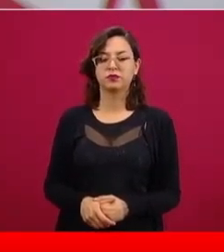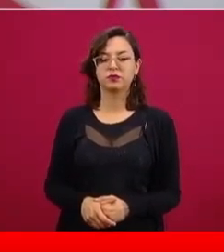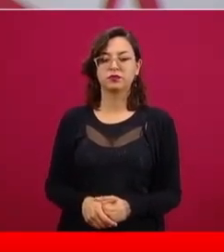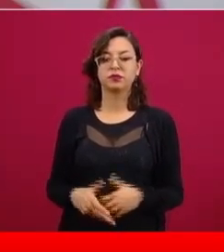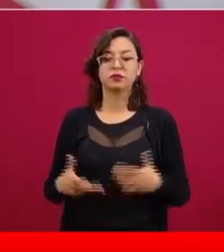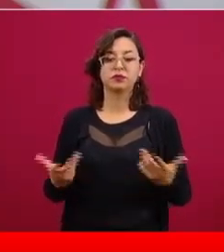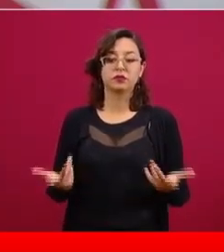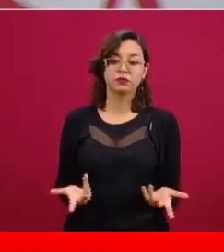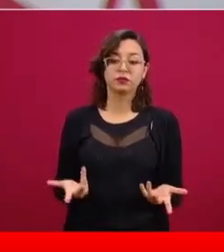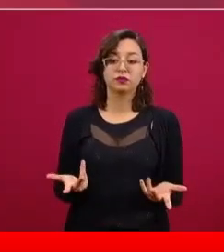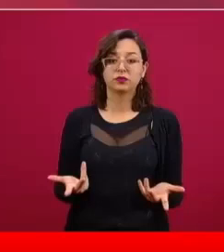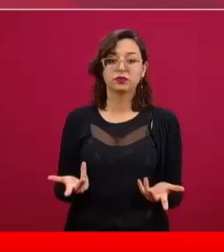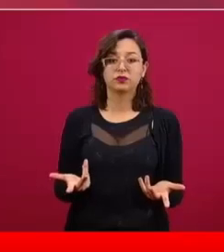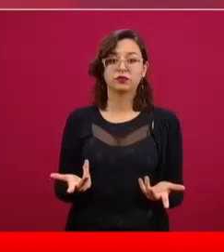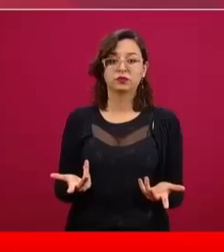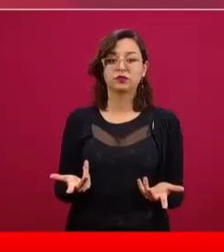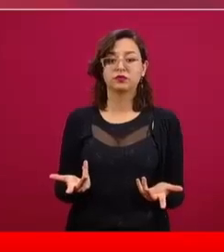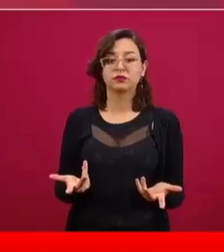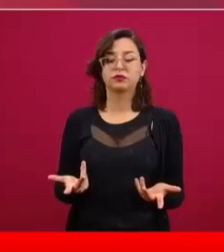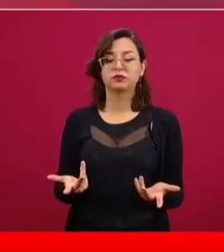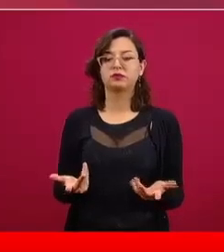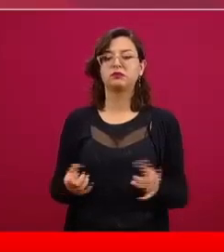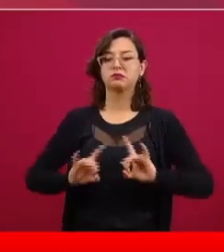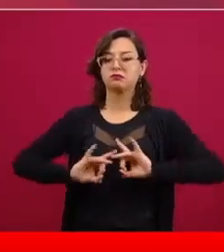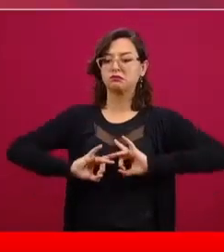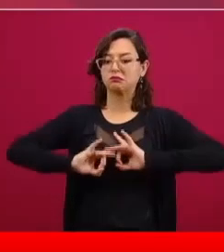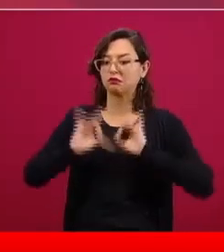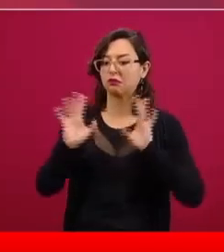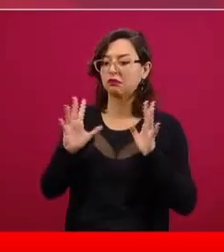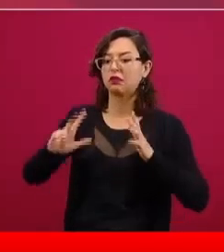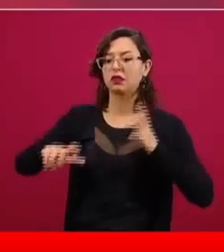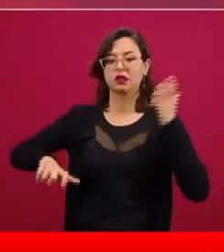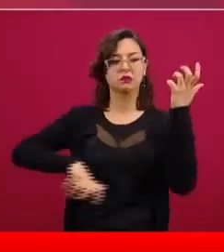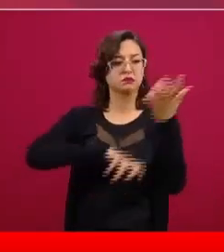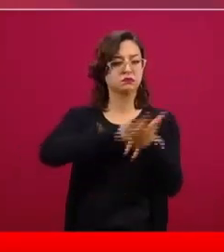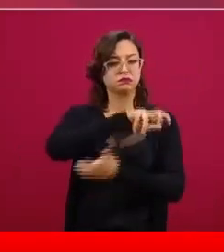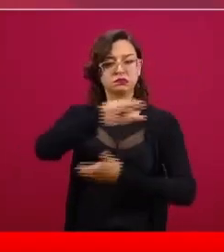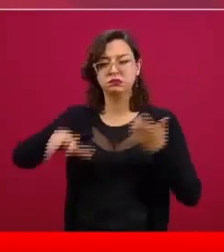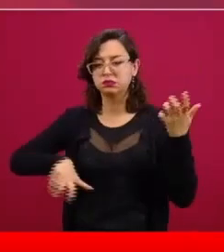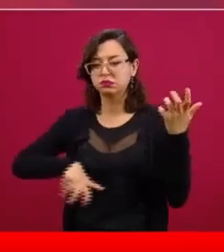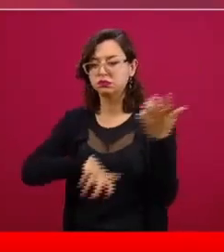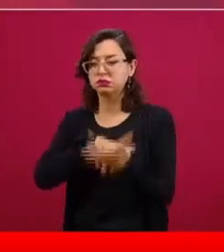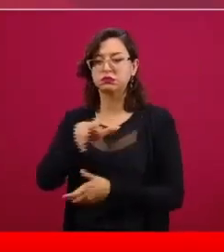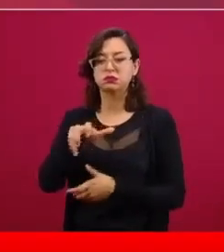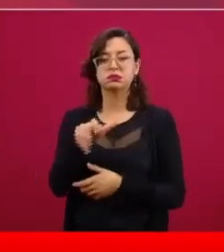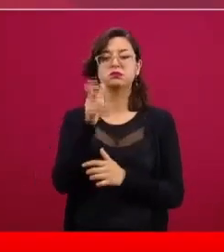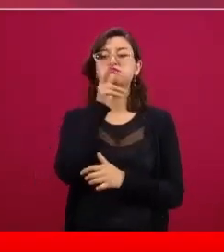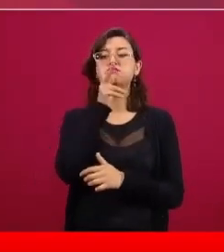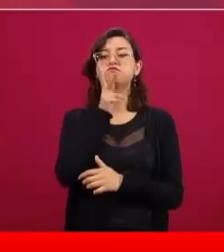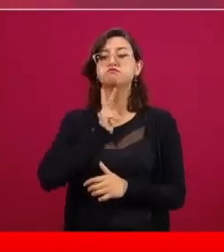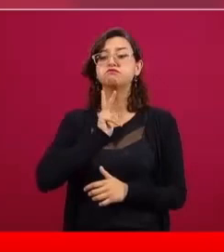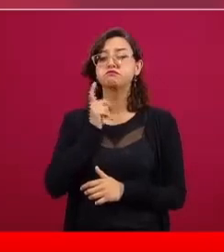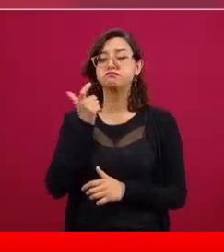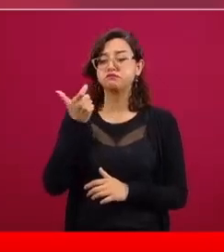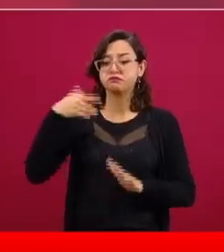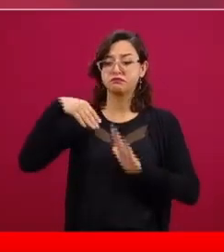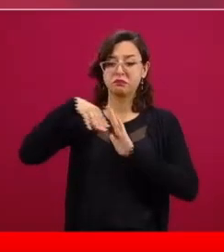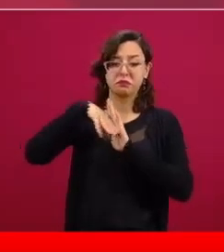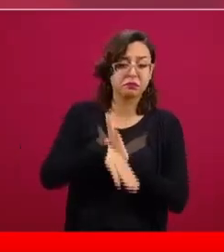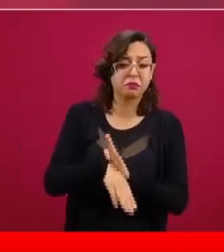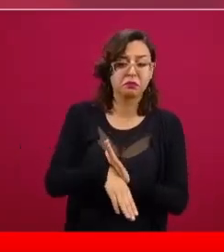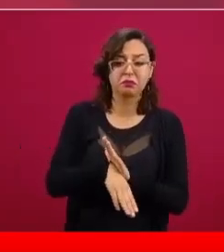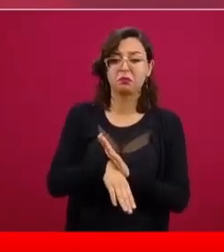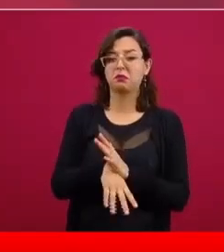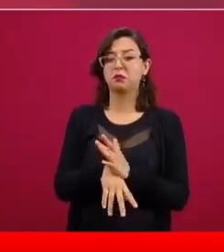a pesar de la crisis, de la caída en el precio del petróleo, de